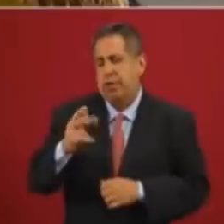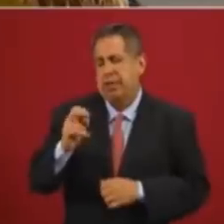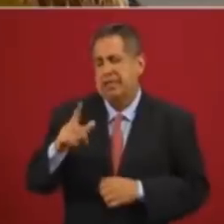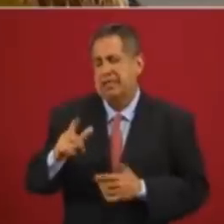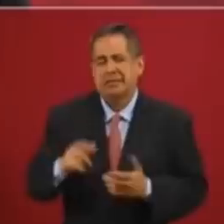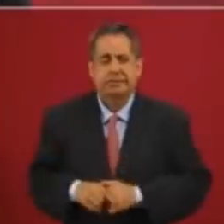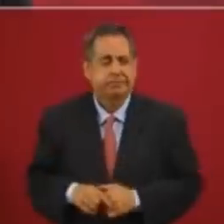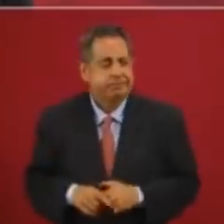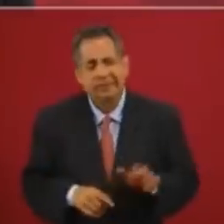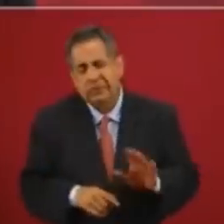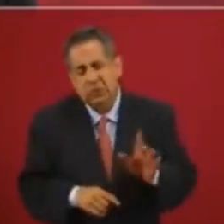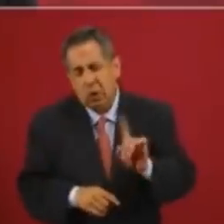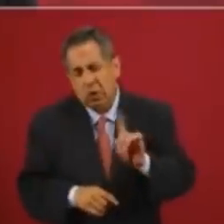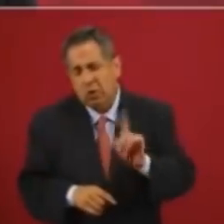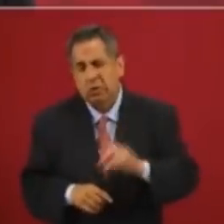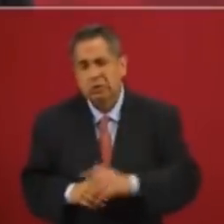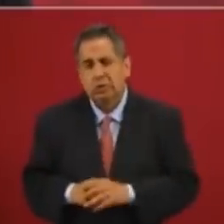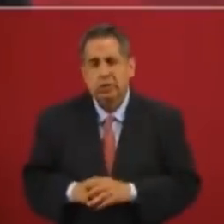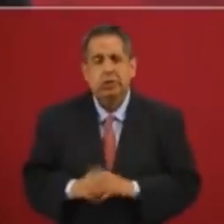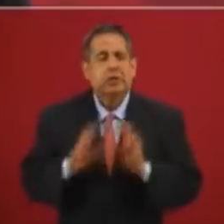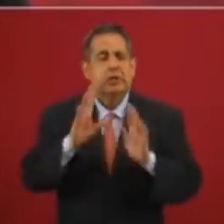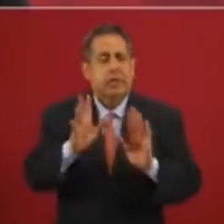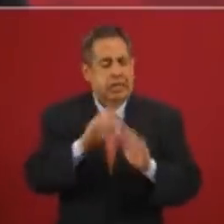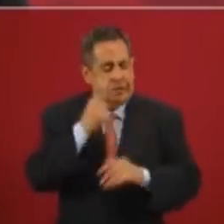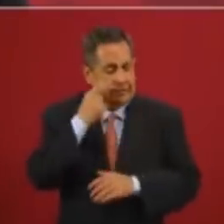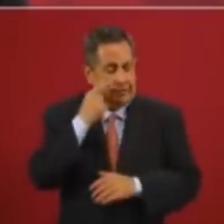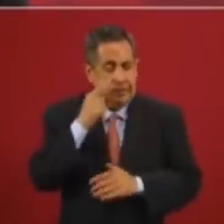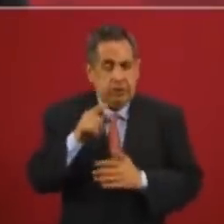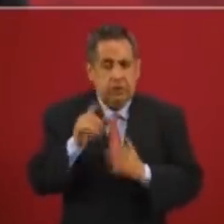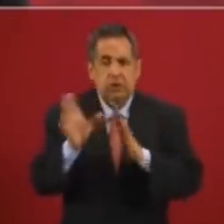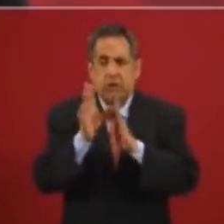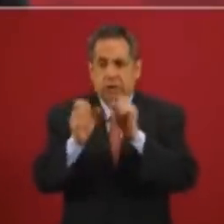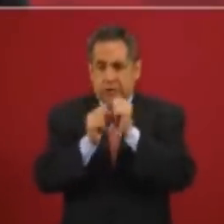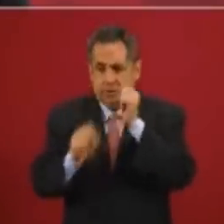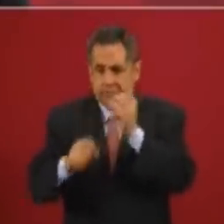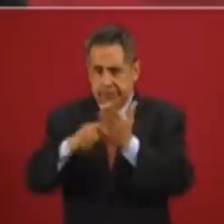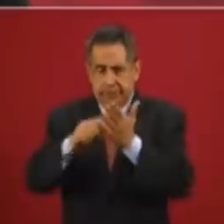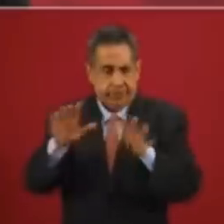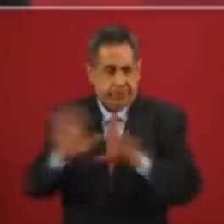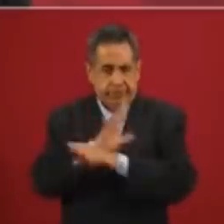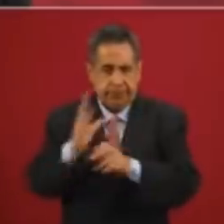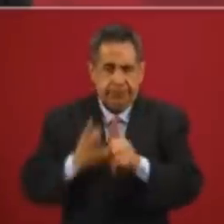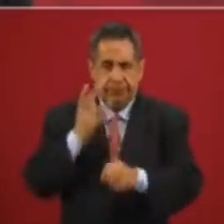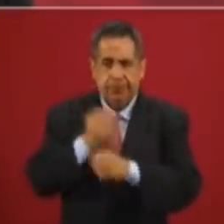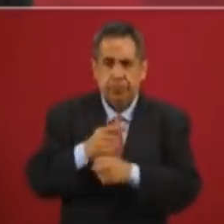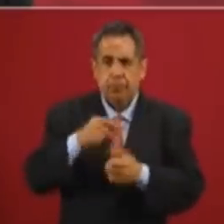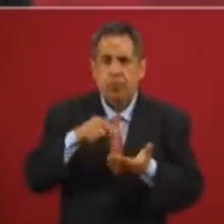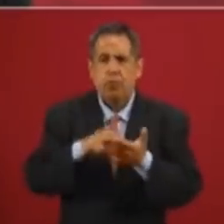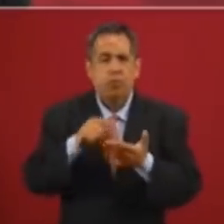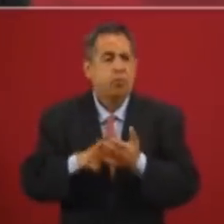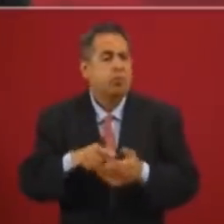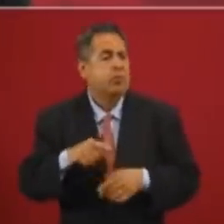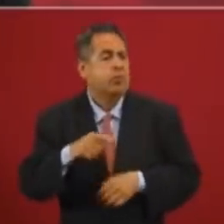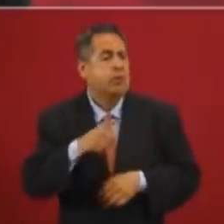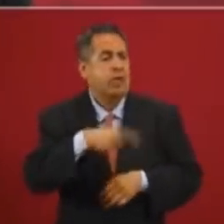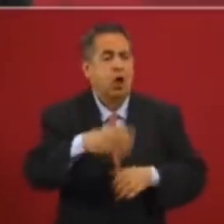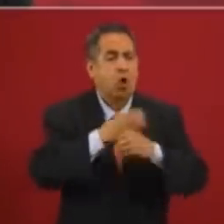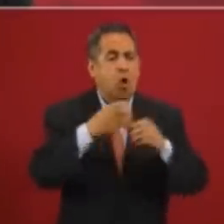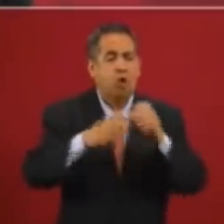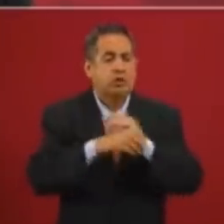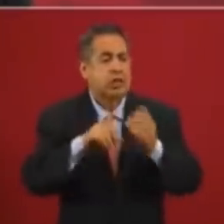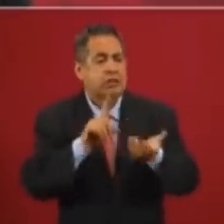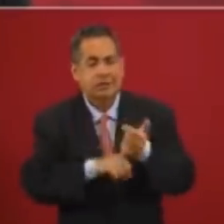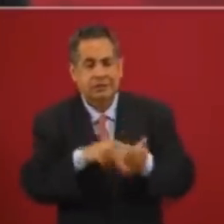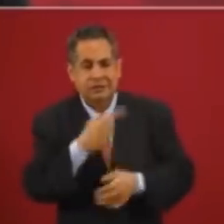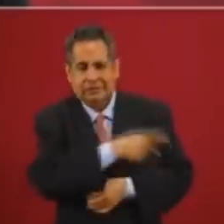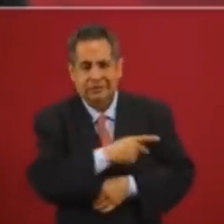No, mire, ya hay una reforma a la Constitución que tiene que ver con la extinción de dominio.